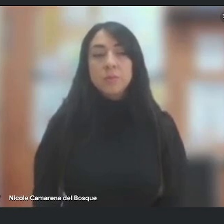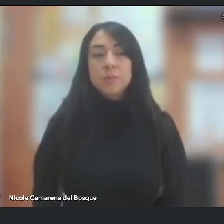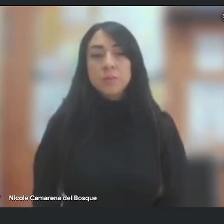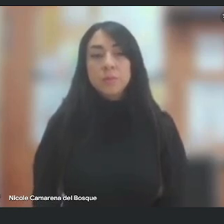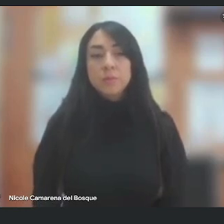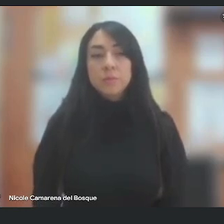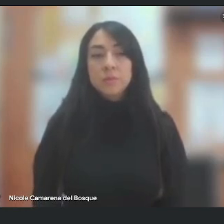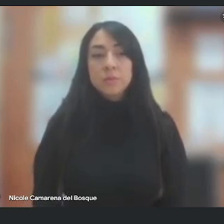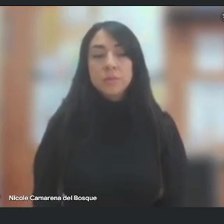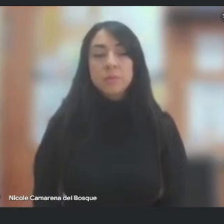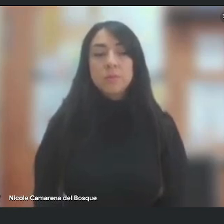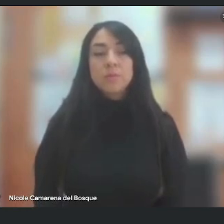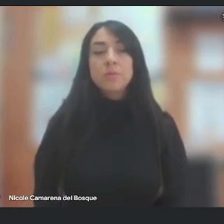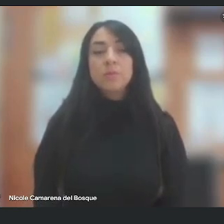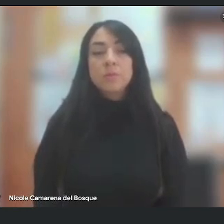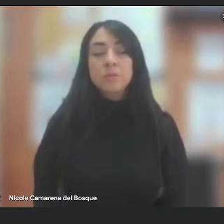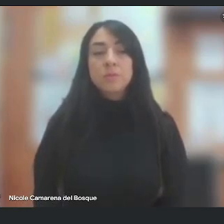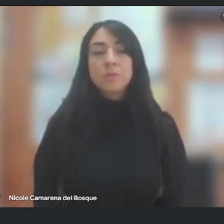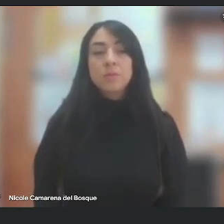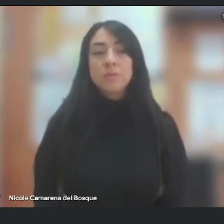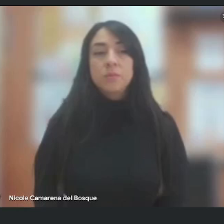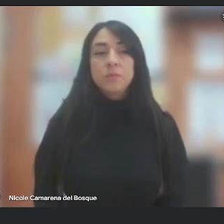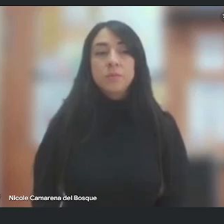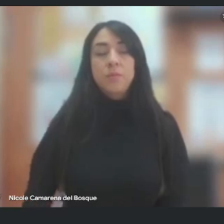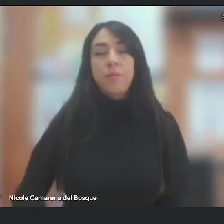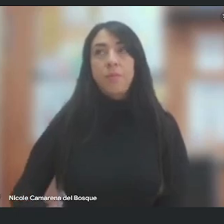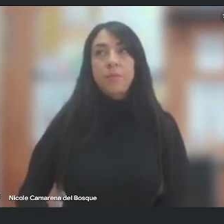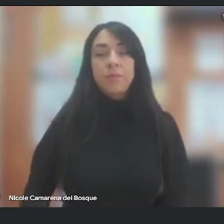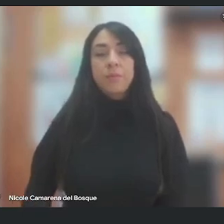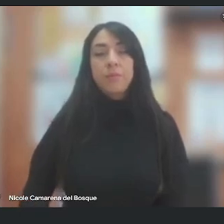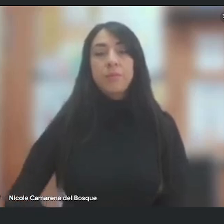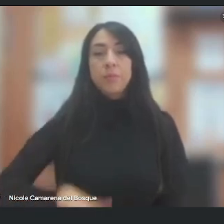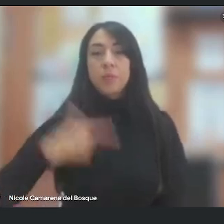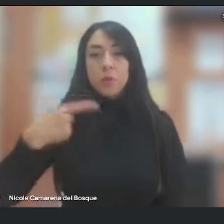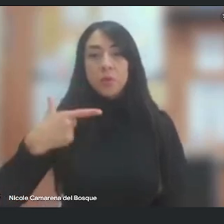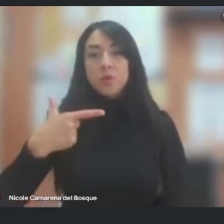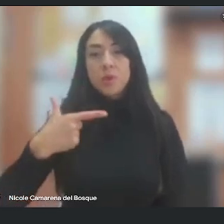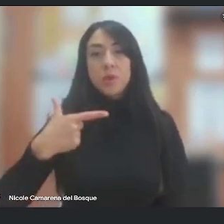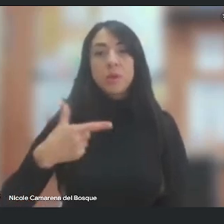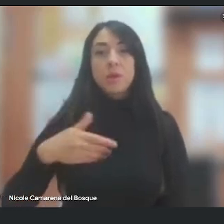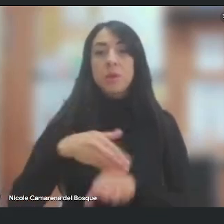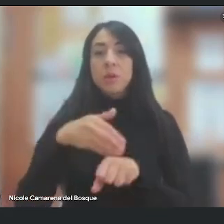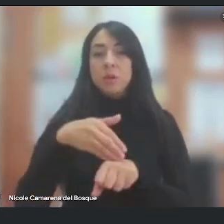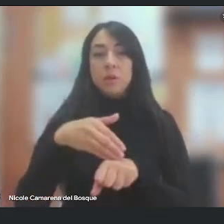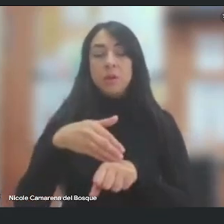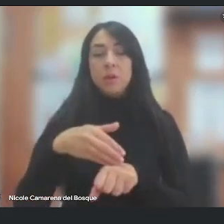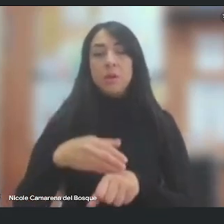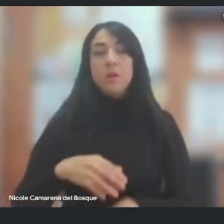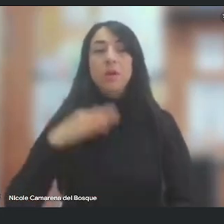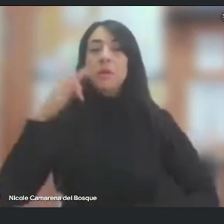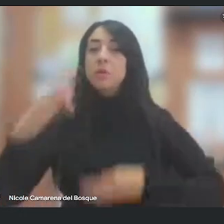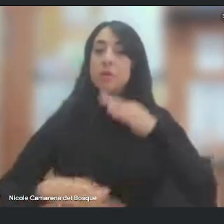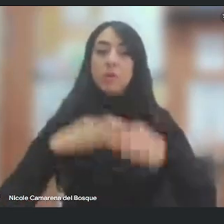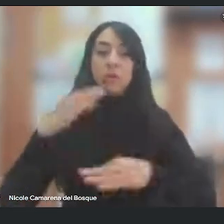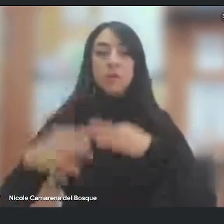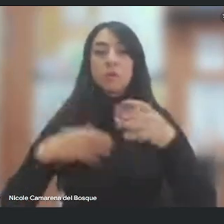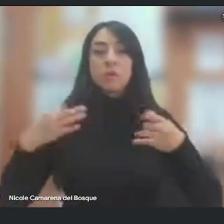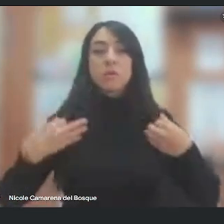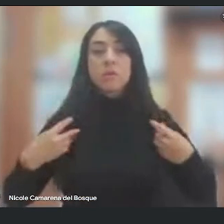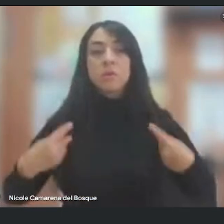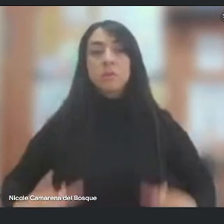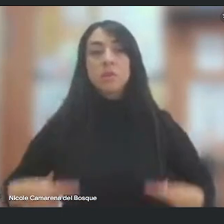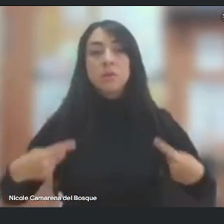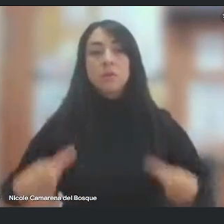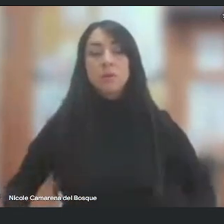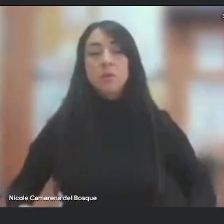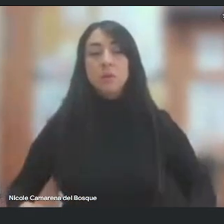Mito número 12. Todas las personas con discapacidades o con discapacidad son heterosexuales. La realidad es